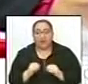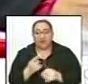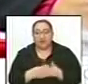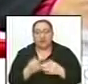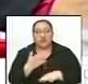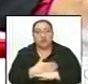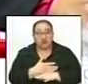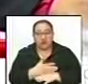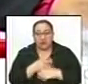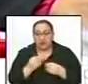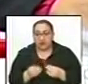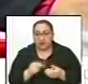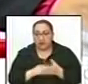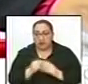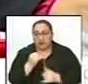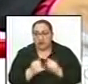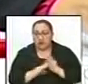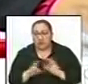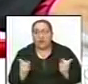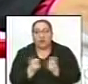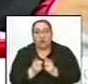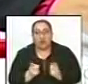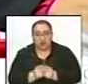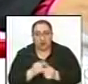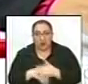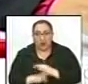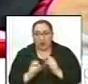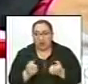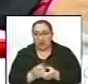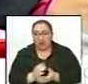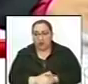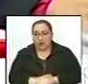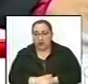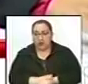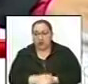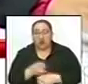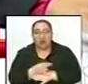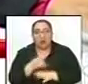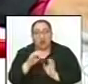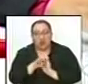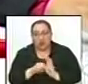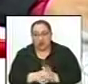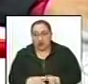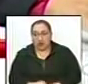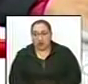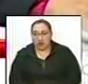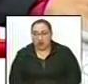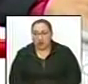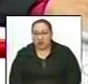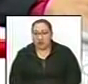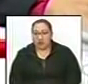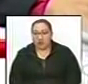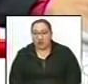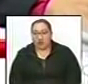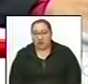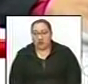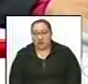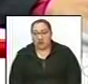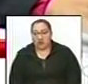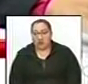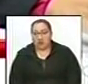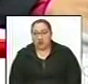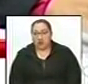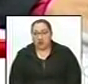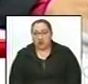que han sido motivo, además de conclusiones, en la Comisión de Acusaciones Constitucionales. Si se trata de hacer